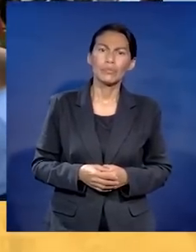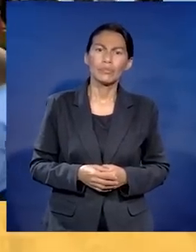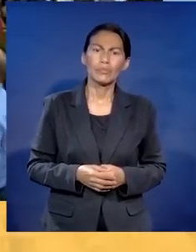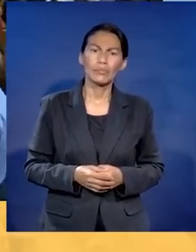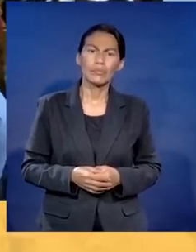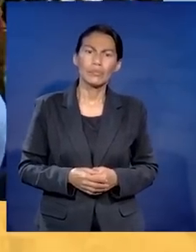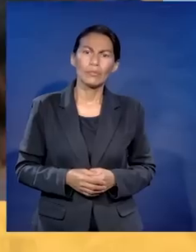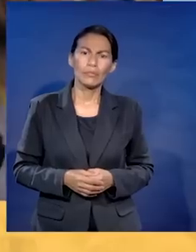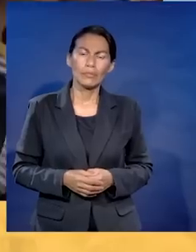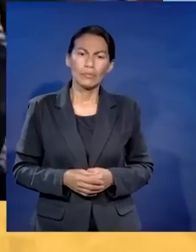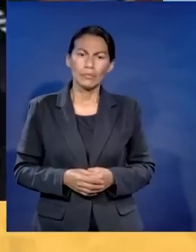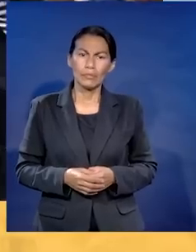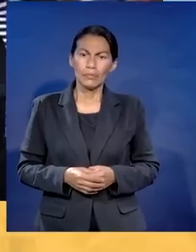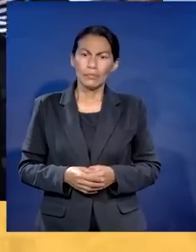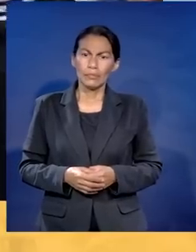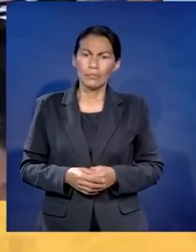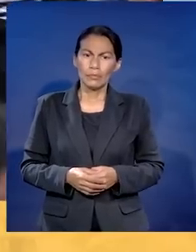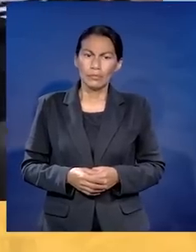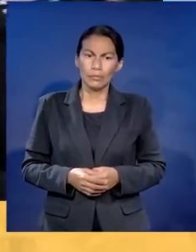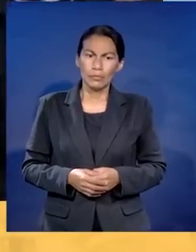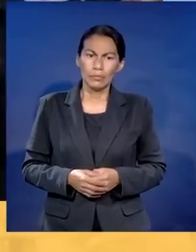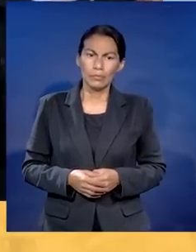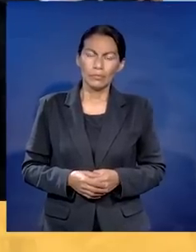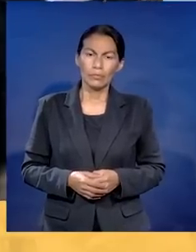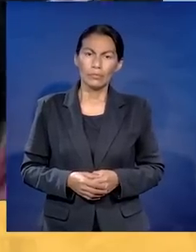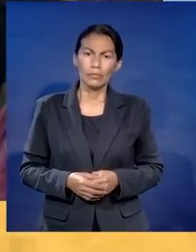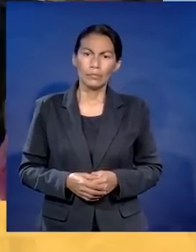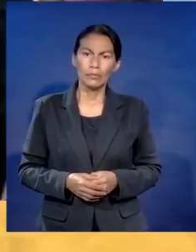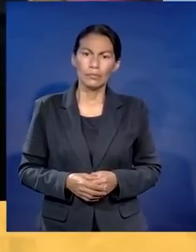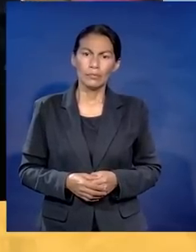juntos esta mañana.